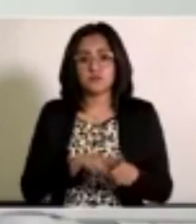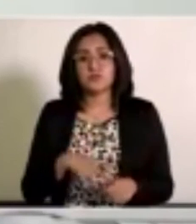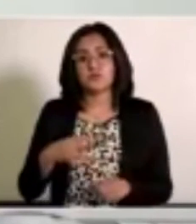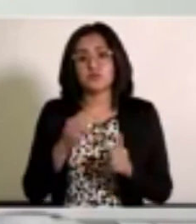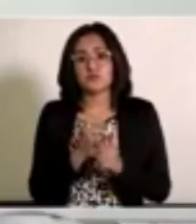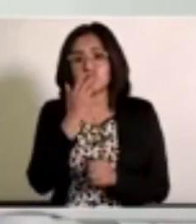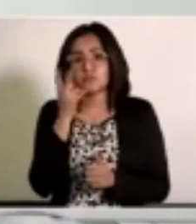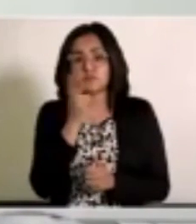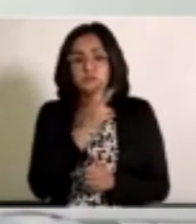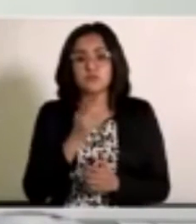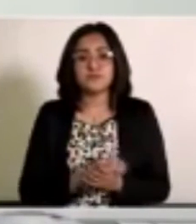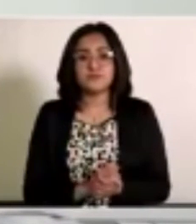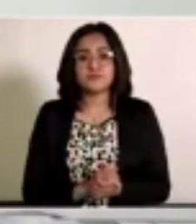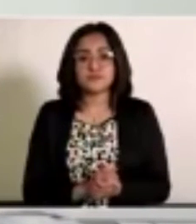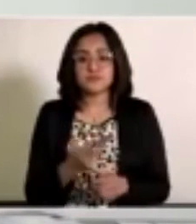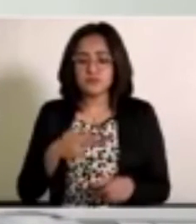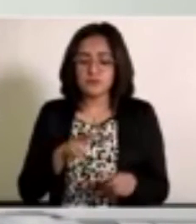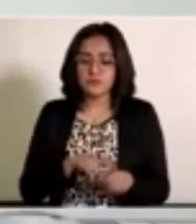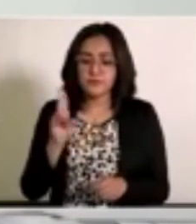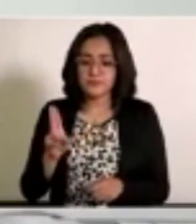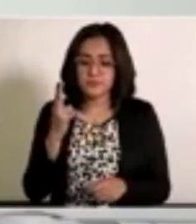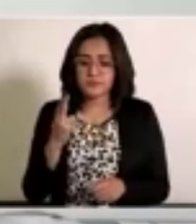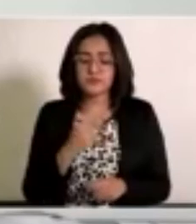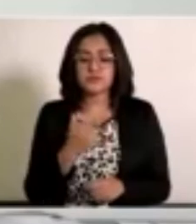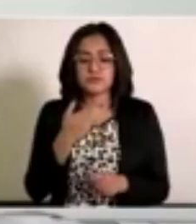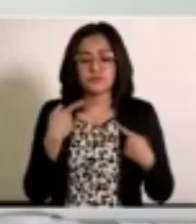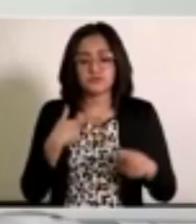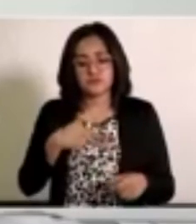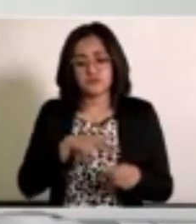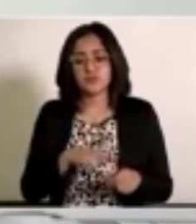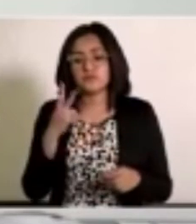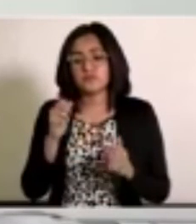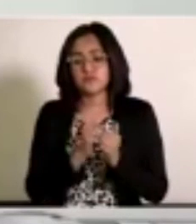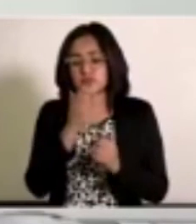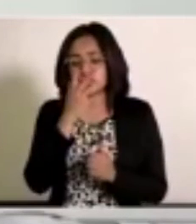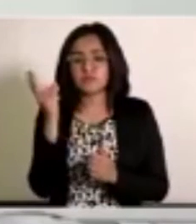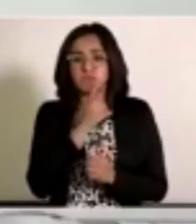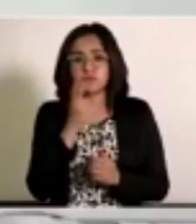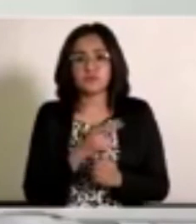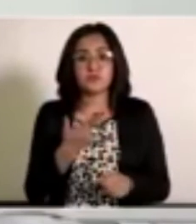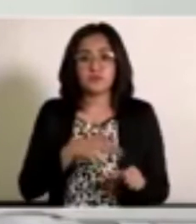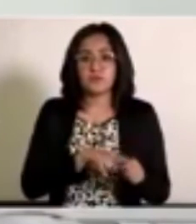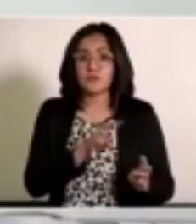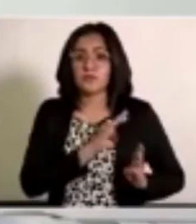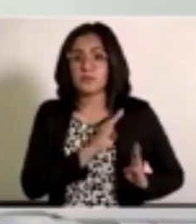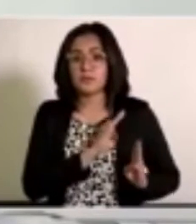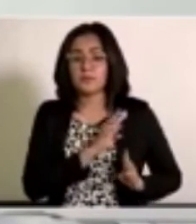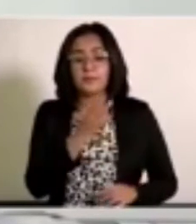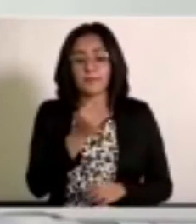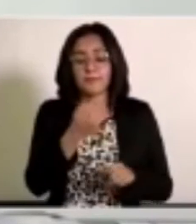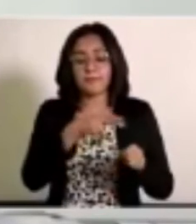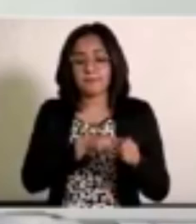con ventilación mecánica. Hospital Universitario, 7 pacientes, 2 con ventilación asistida. Hospital Militar Regional,